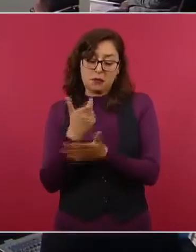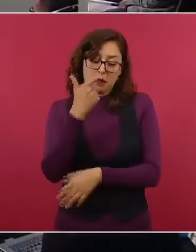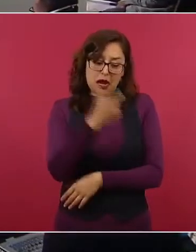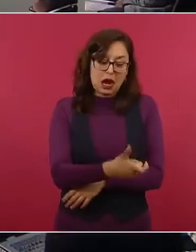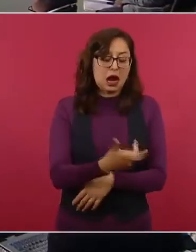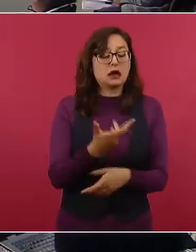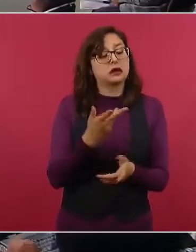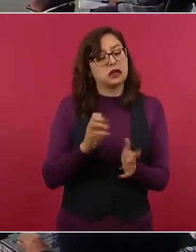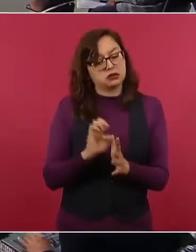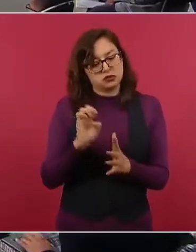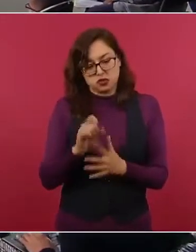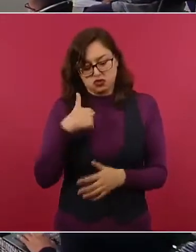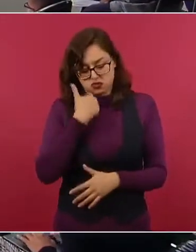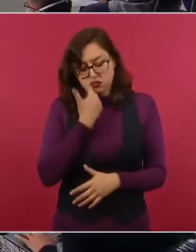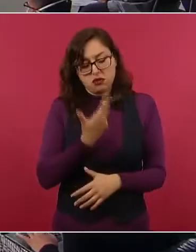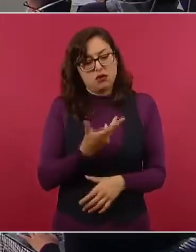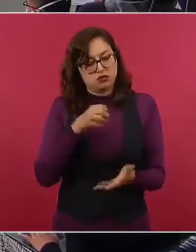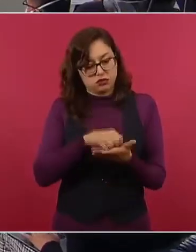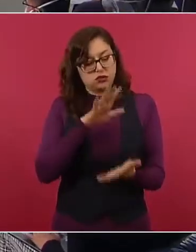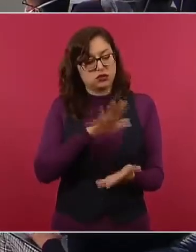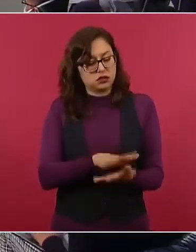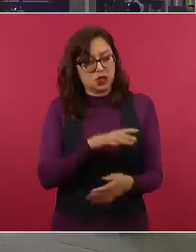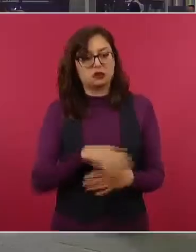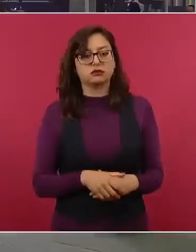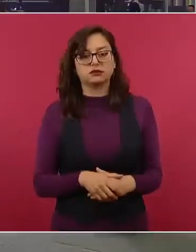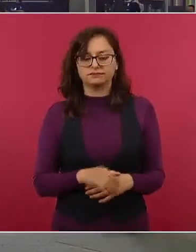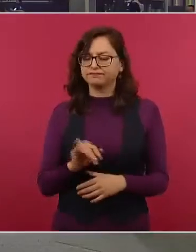Sí, con Ojeda. Muy bien, muchas gracias, señor presidente.